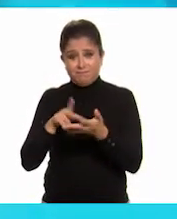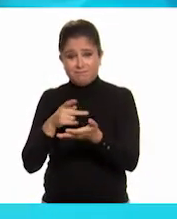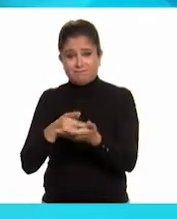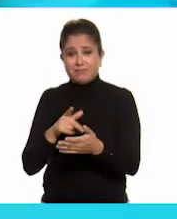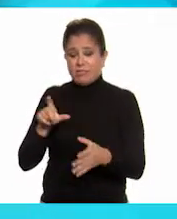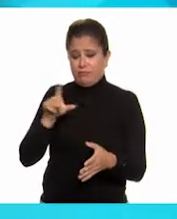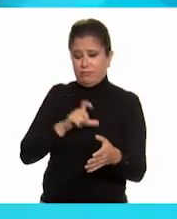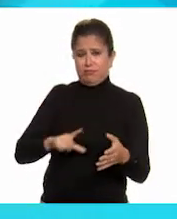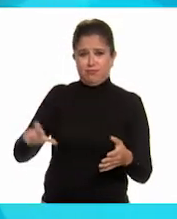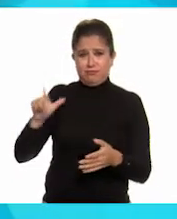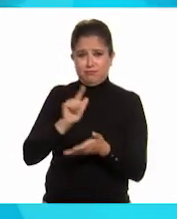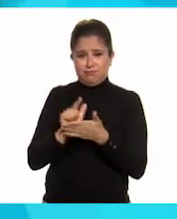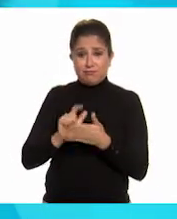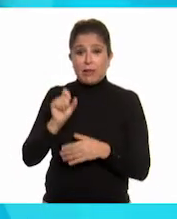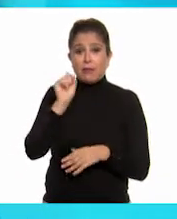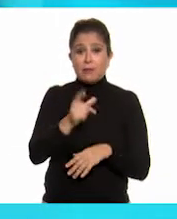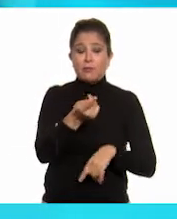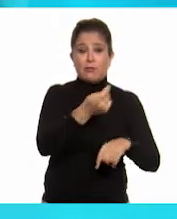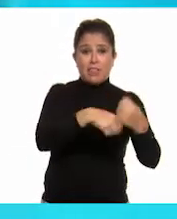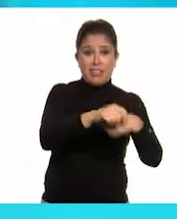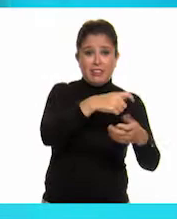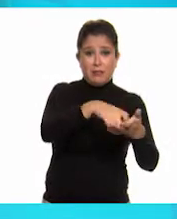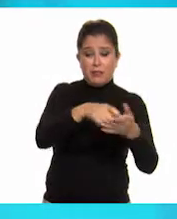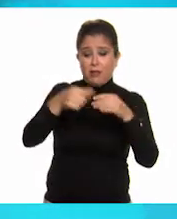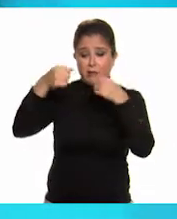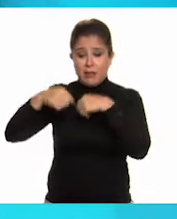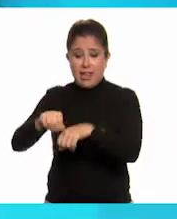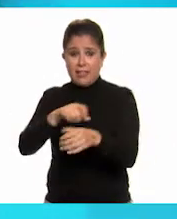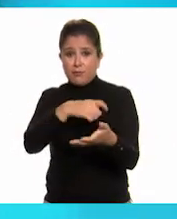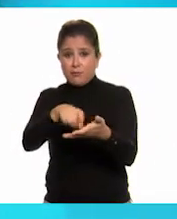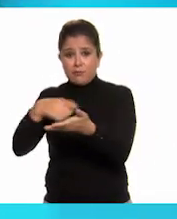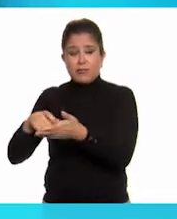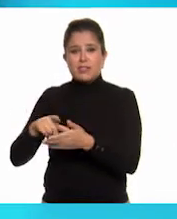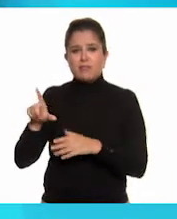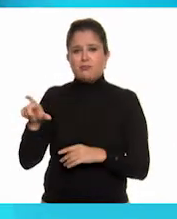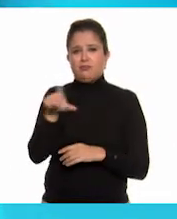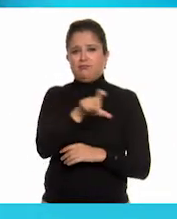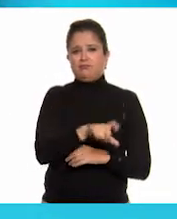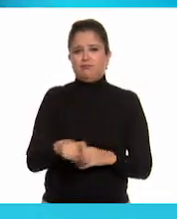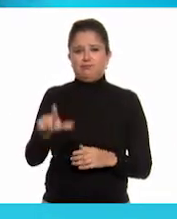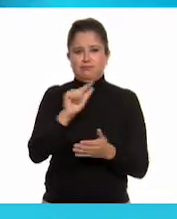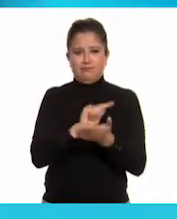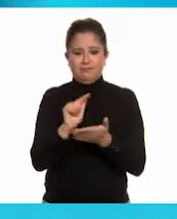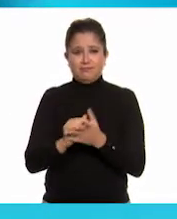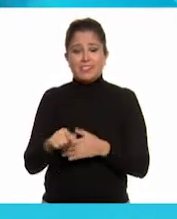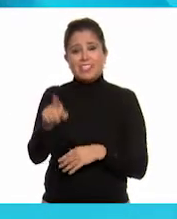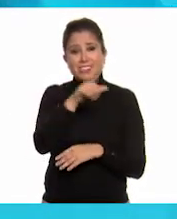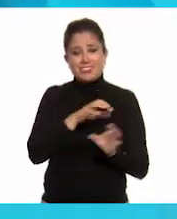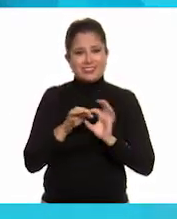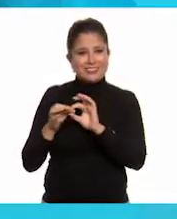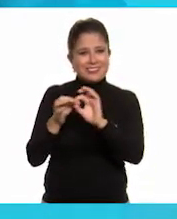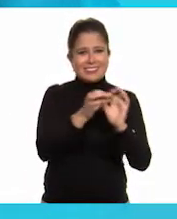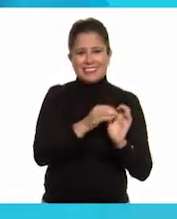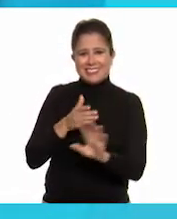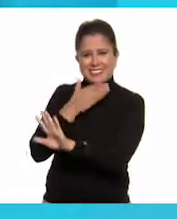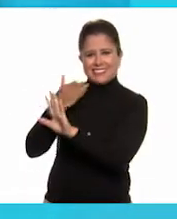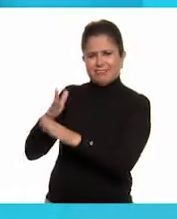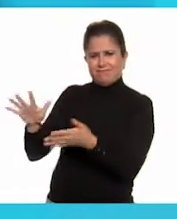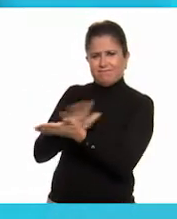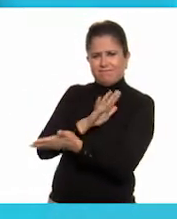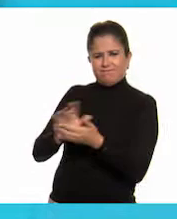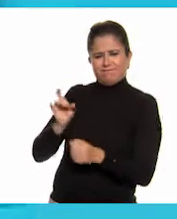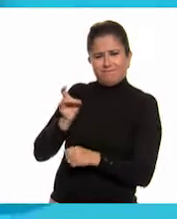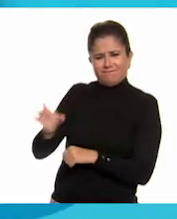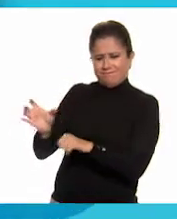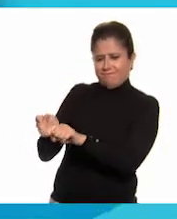más utilizas. También las cosas que compres en la tienda o en el supermercado. Sigamos luchando juntos contra este